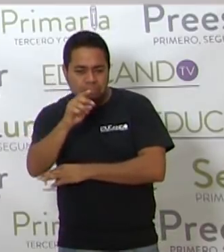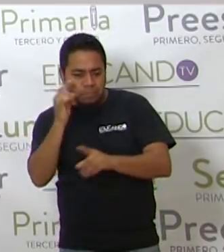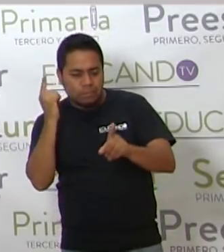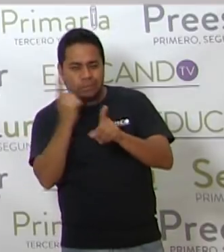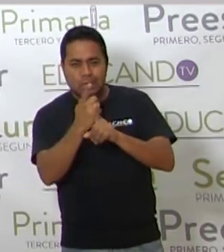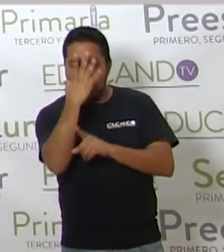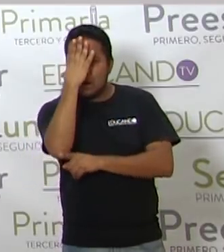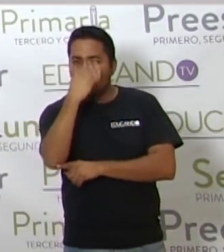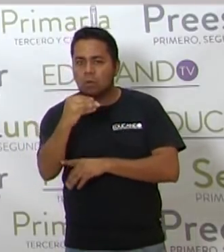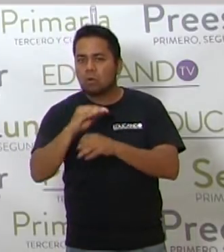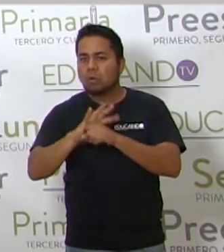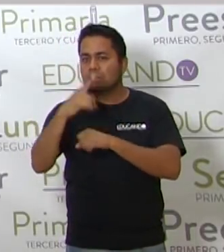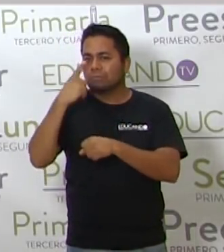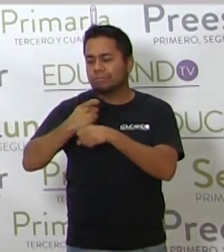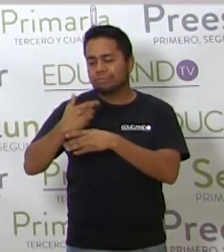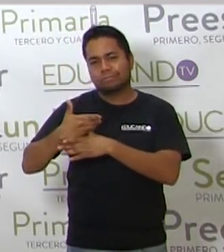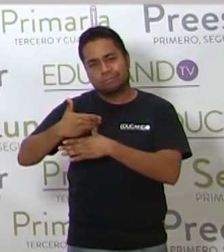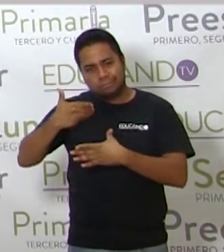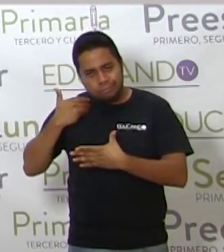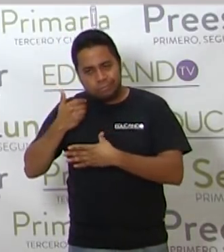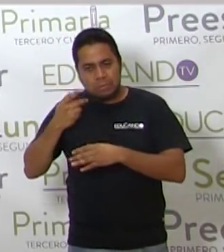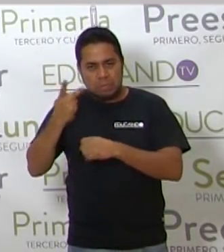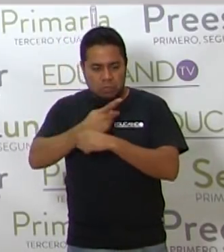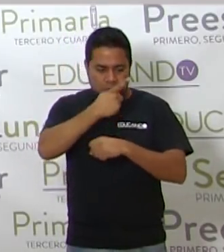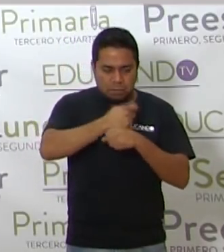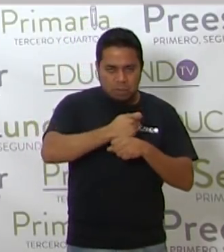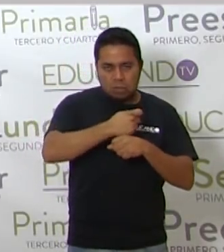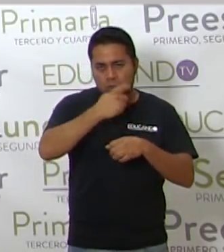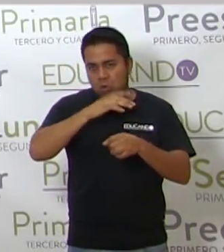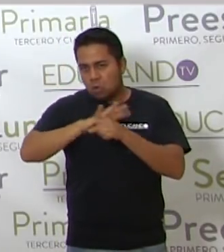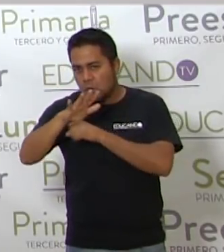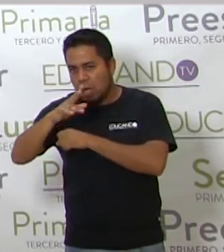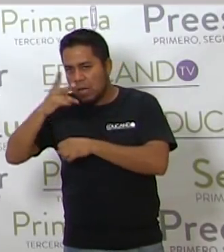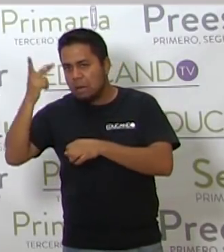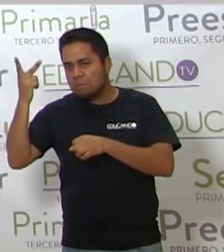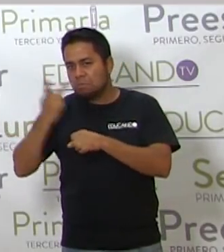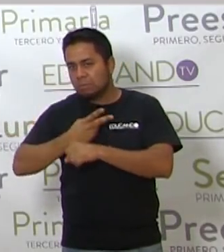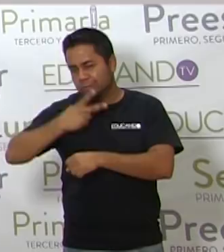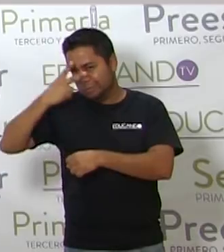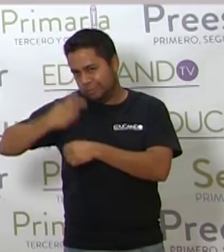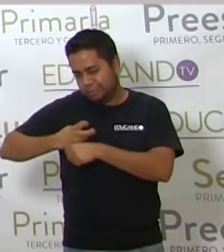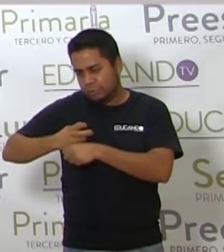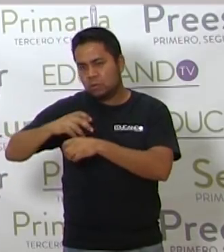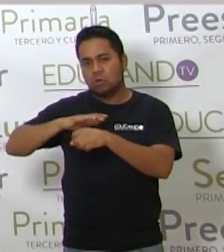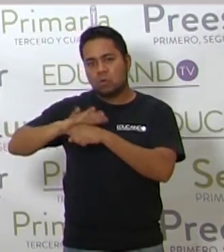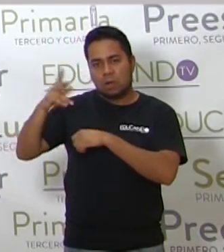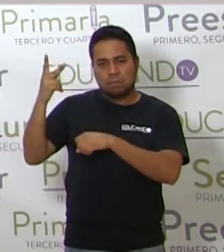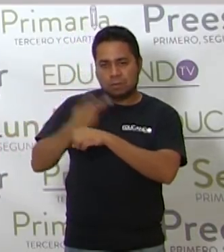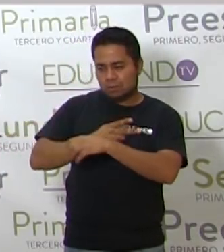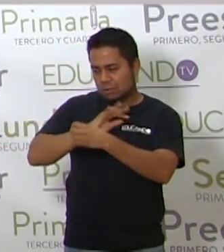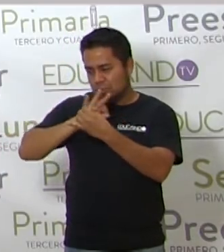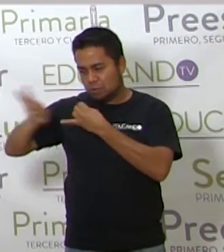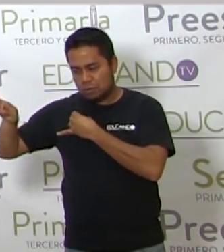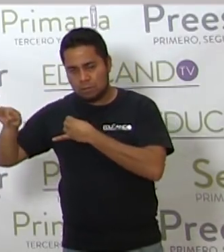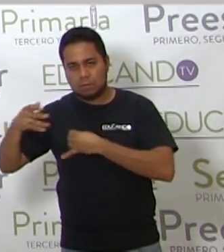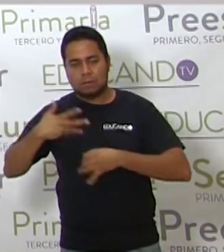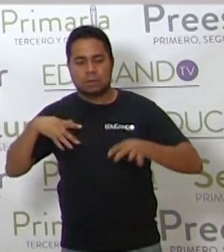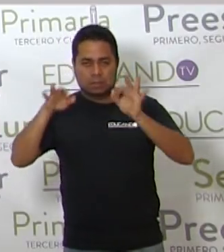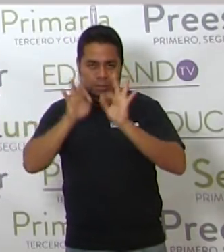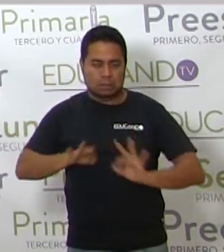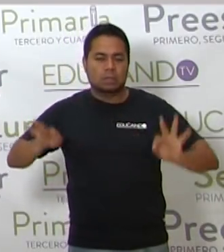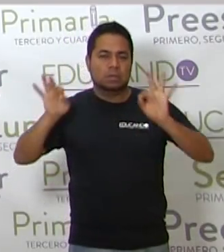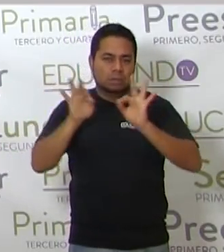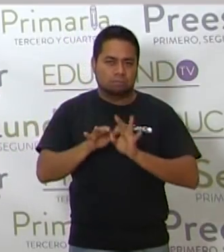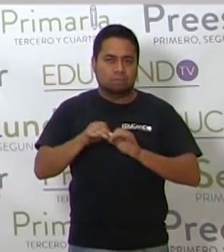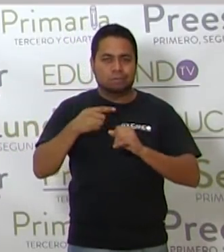pasó primero? ¿Qué pasó después? ¿Y qué pasó al final? Muy importante las premisas